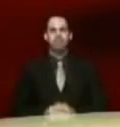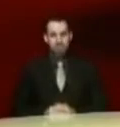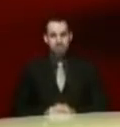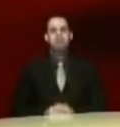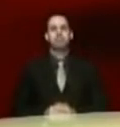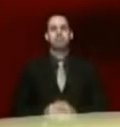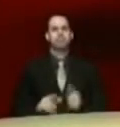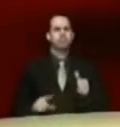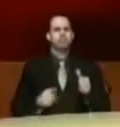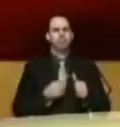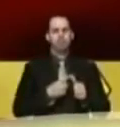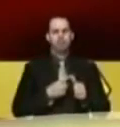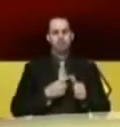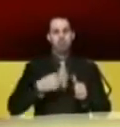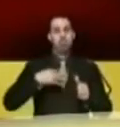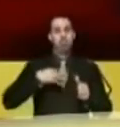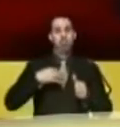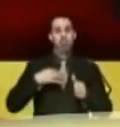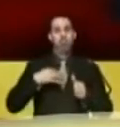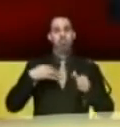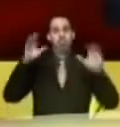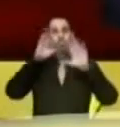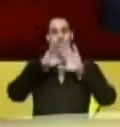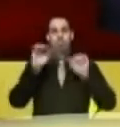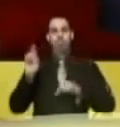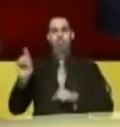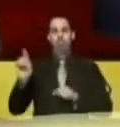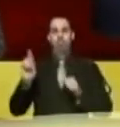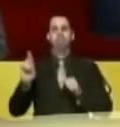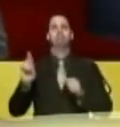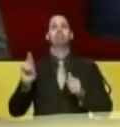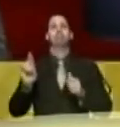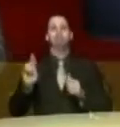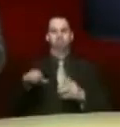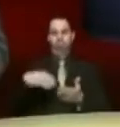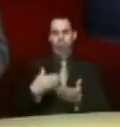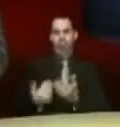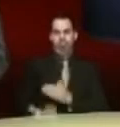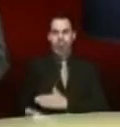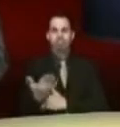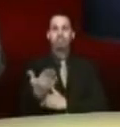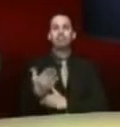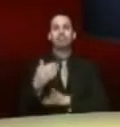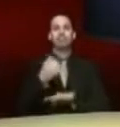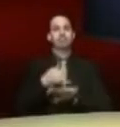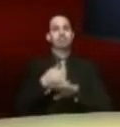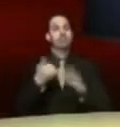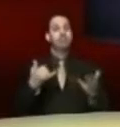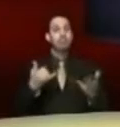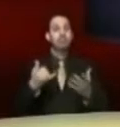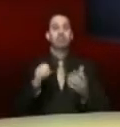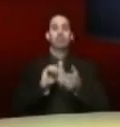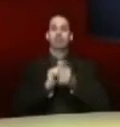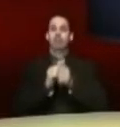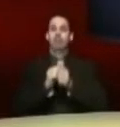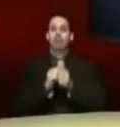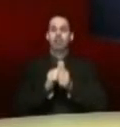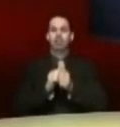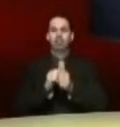El primero de varios aspirantes presidenciales por el Partido Republicano llegó esta madrugada a la isla como parte de la celebración de las primarias de